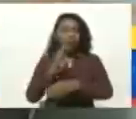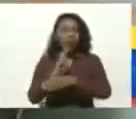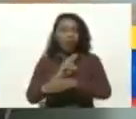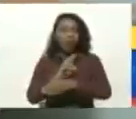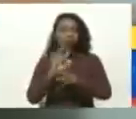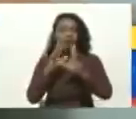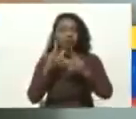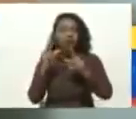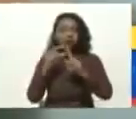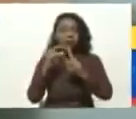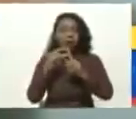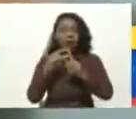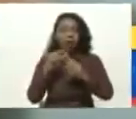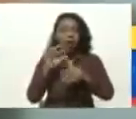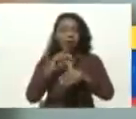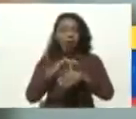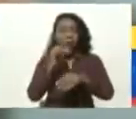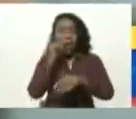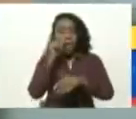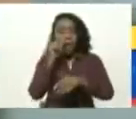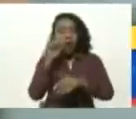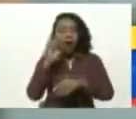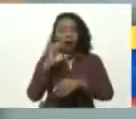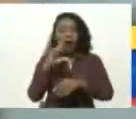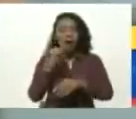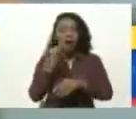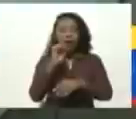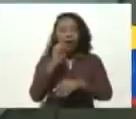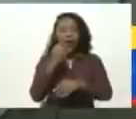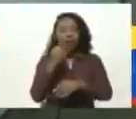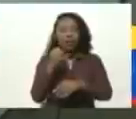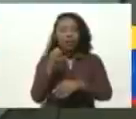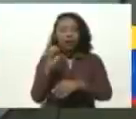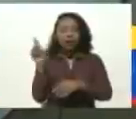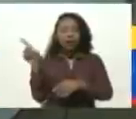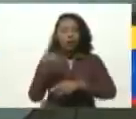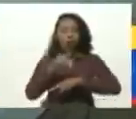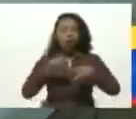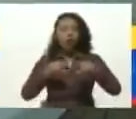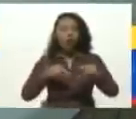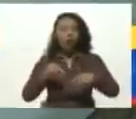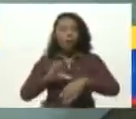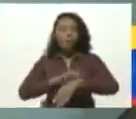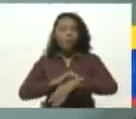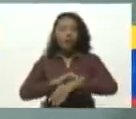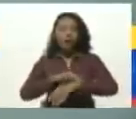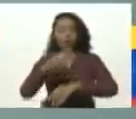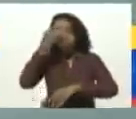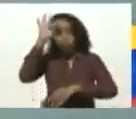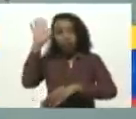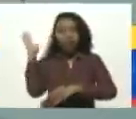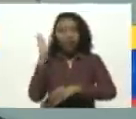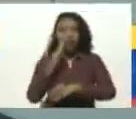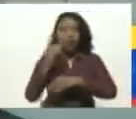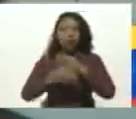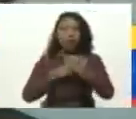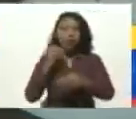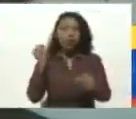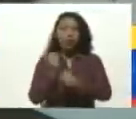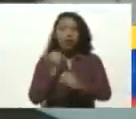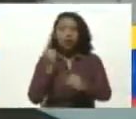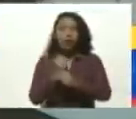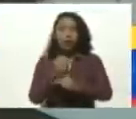darle la palabra al doctor Eliezer Álvarez. Él es el coordinador de la misión médica cubana. Hemos venido haciendo un trabajo